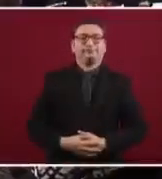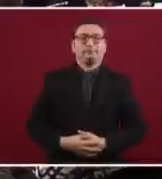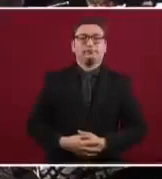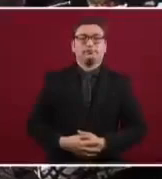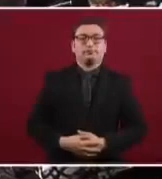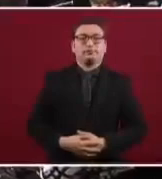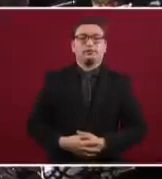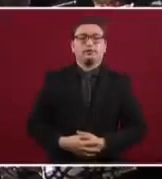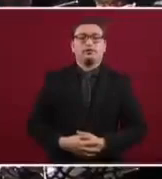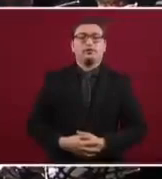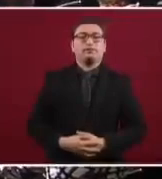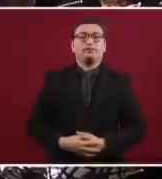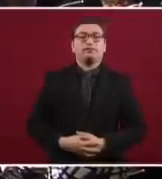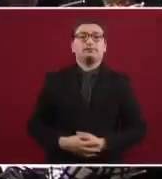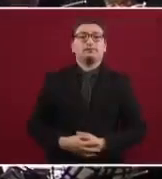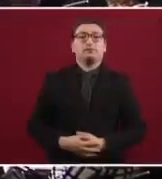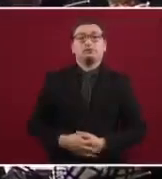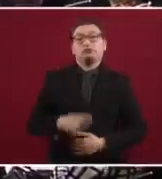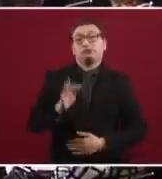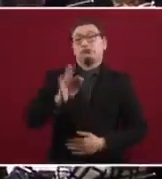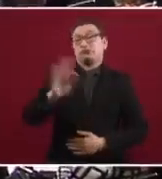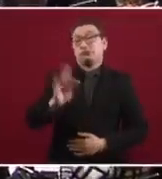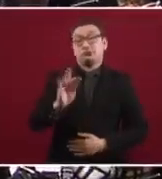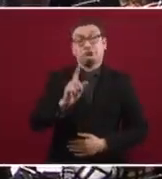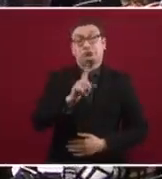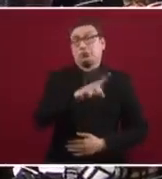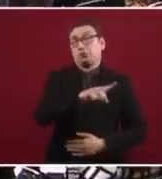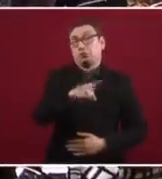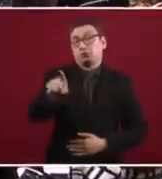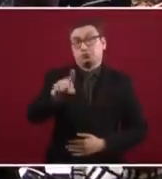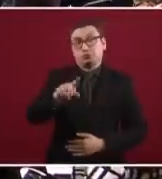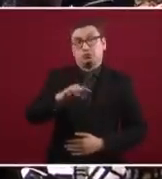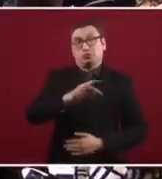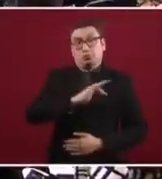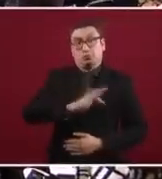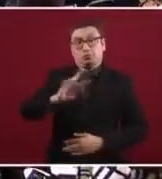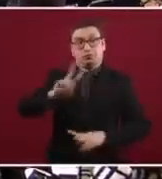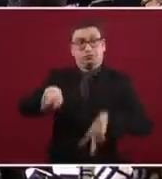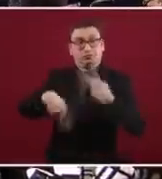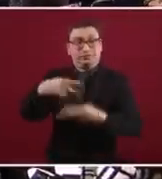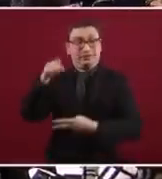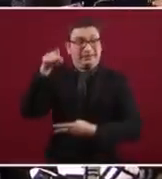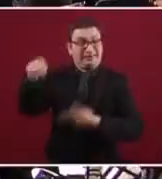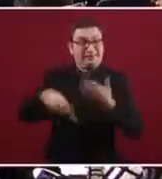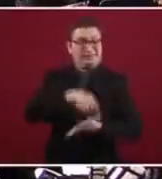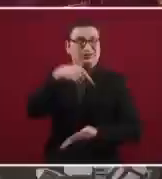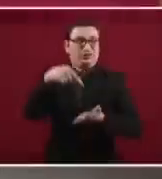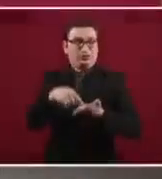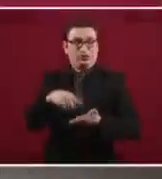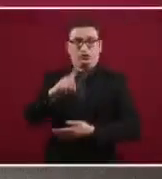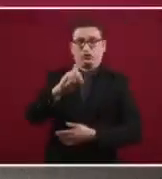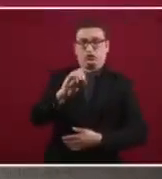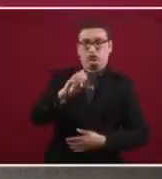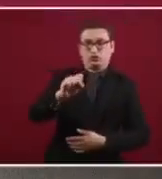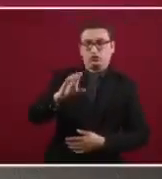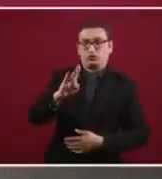Si ustedes van a Dos Bocas, Paraíso, Tabasco,